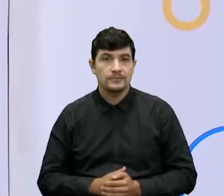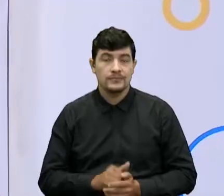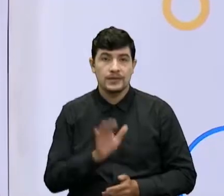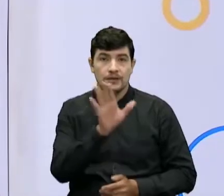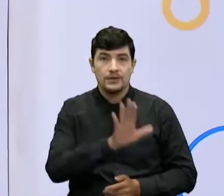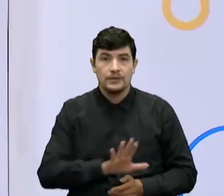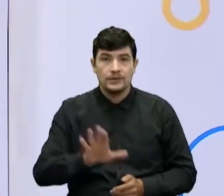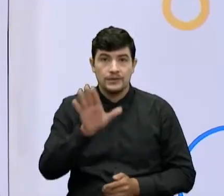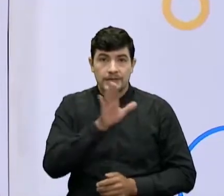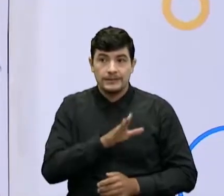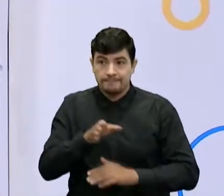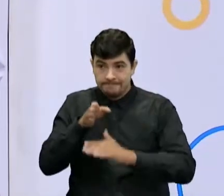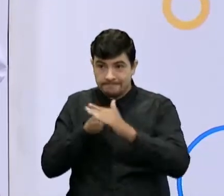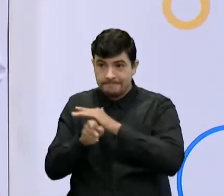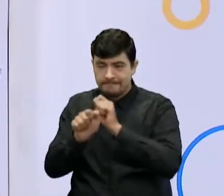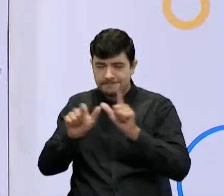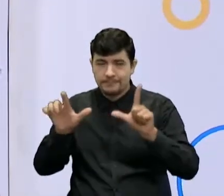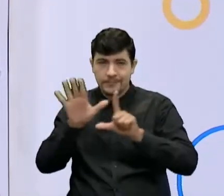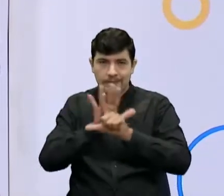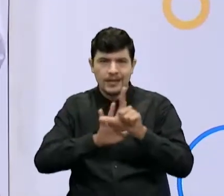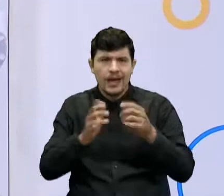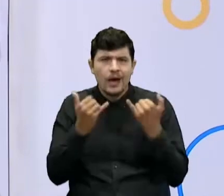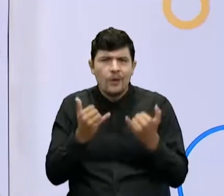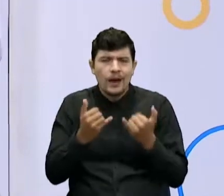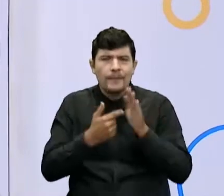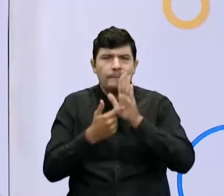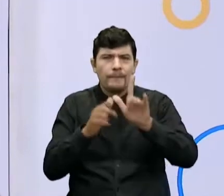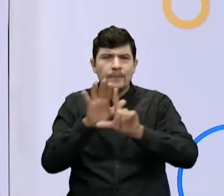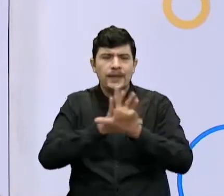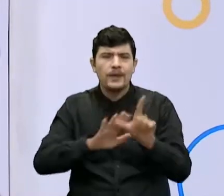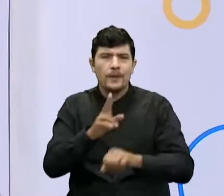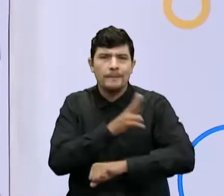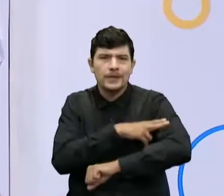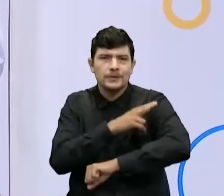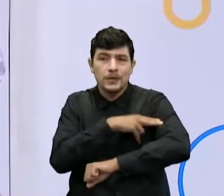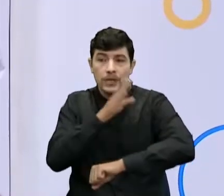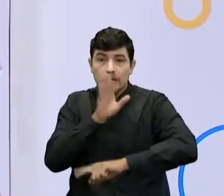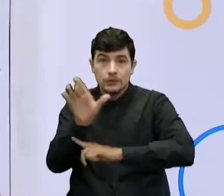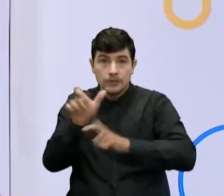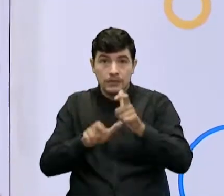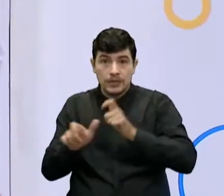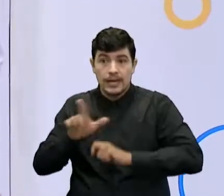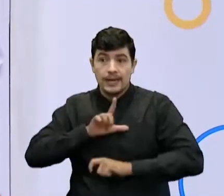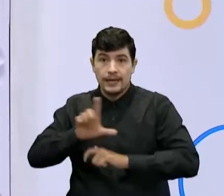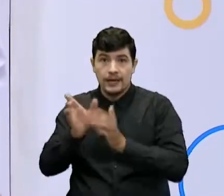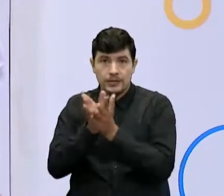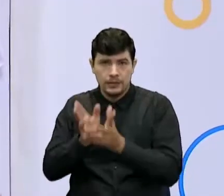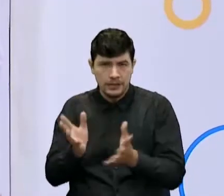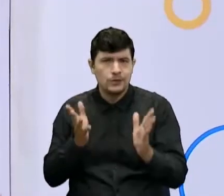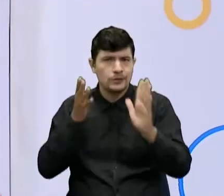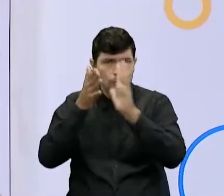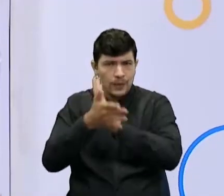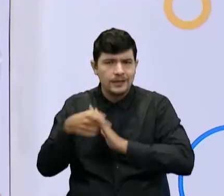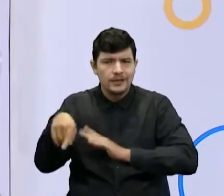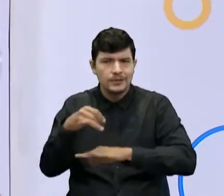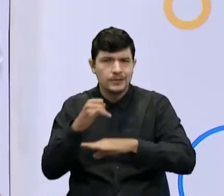Ahora llegó la oportunidad Del espacio para los personeros Aquellos líderes estudiantiles Que nos cuentan Acerca de su institución